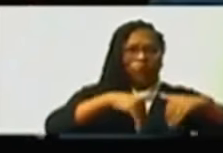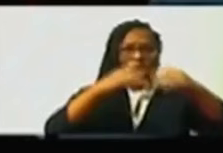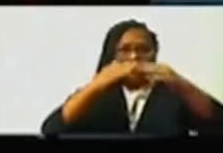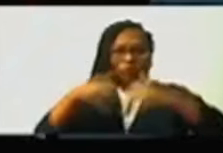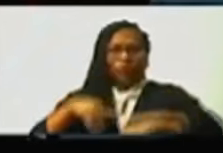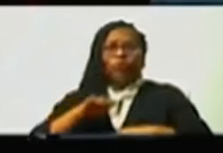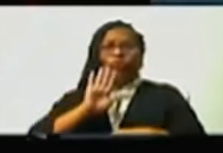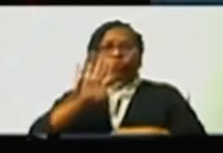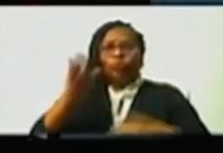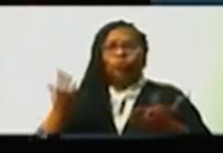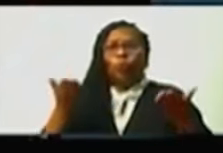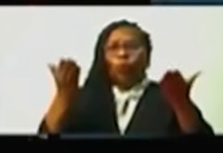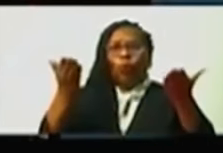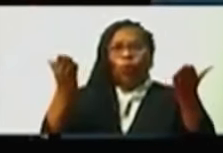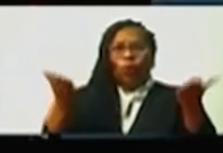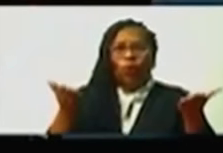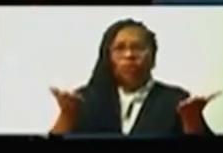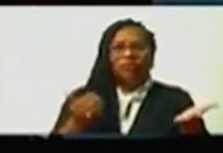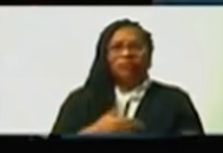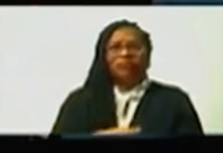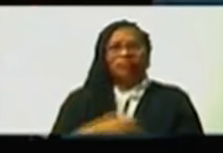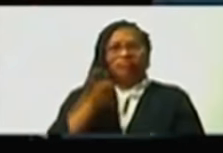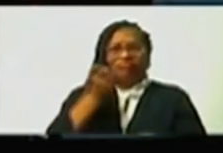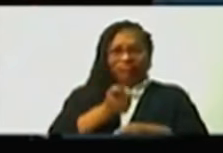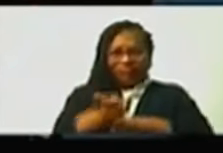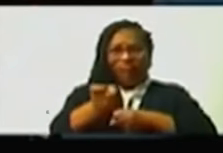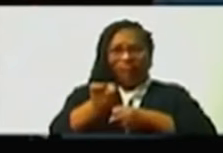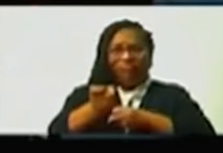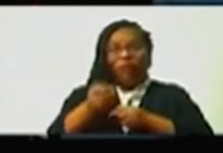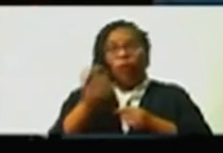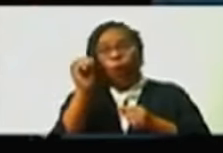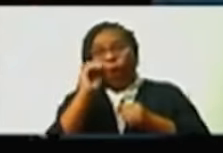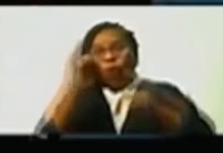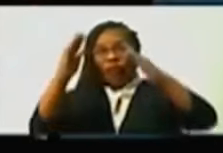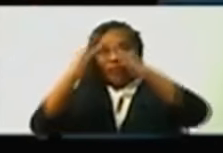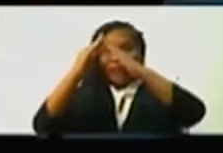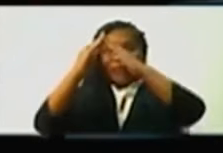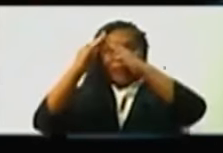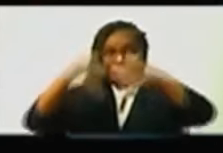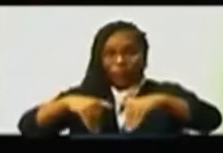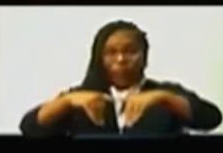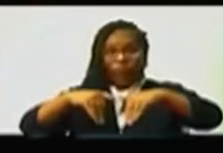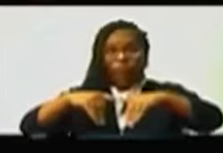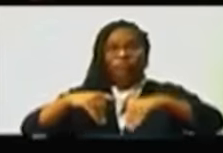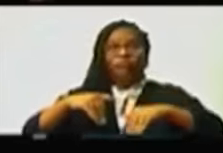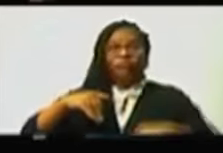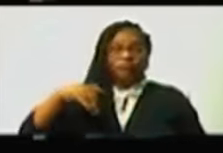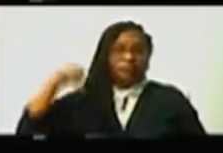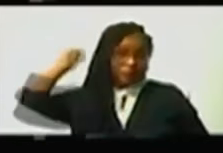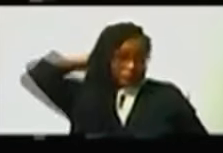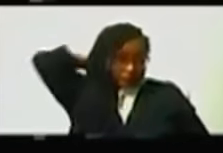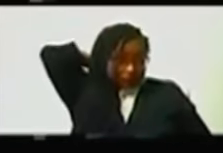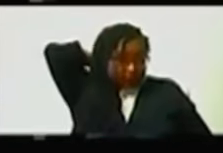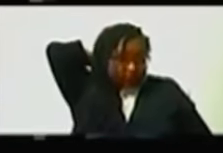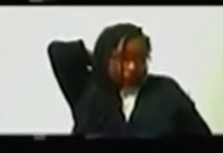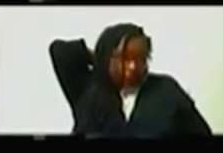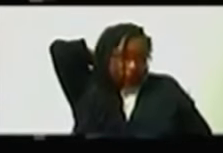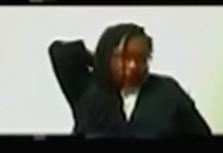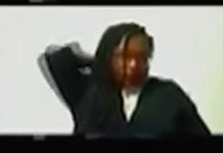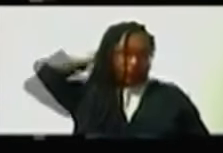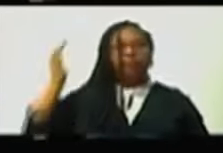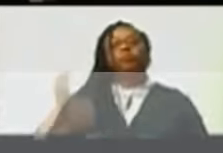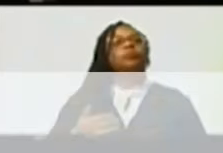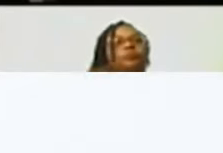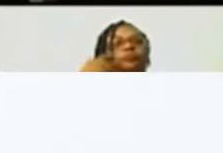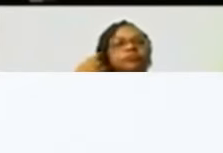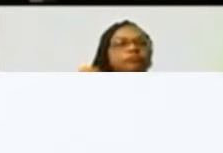de techo. En ese sentido, quiero hacer un llamado. Primero al Ministerio de Obras Públicas,